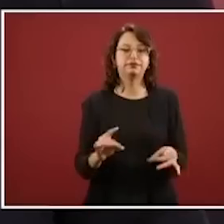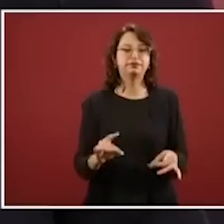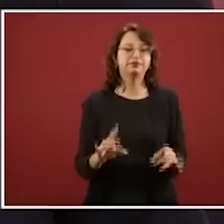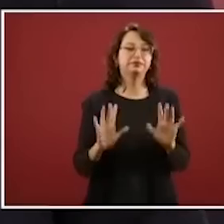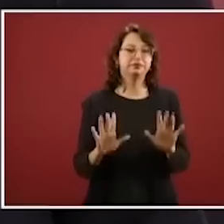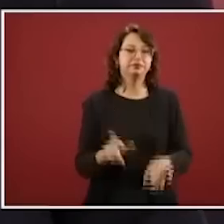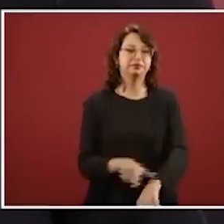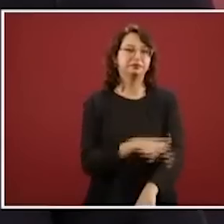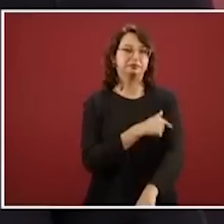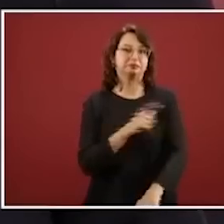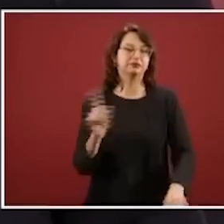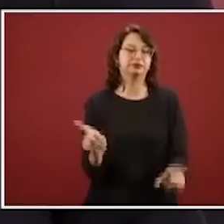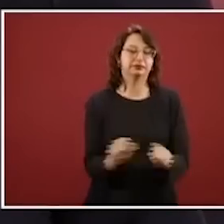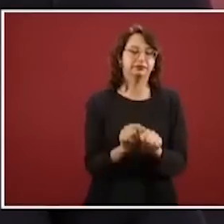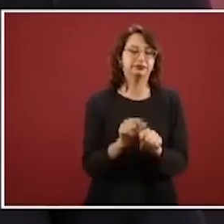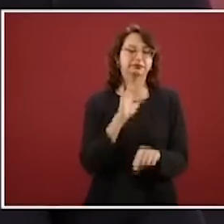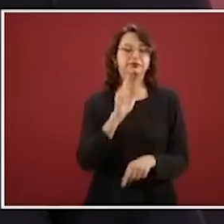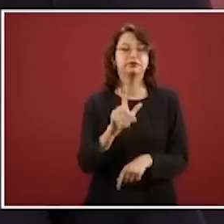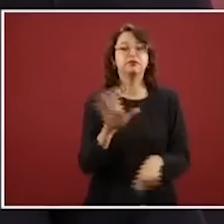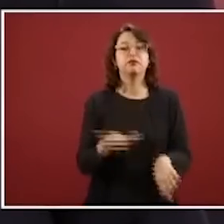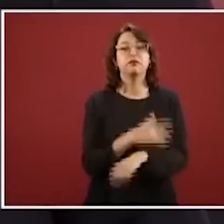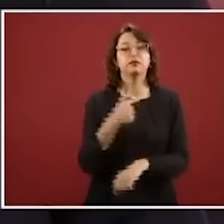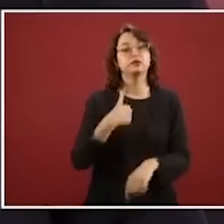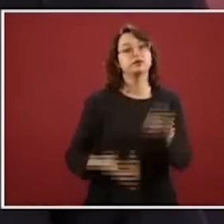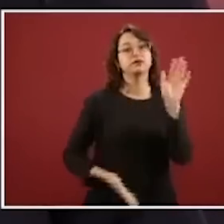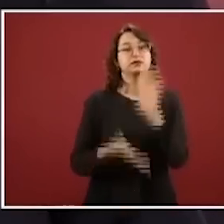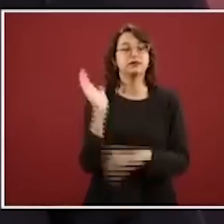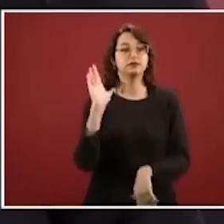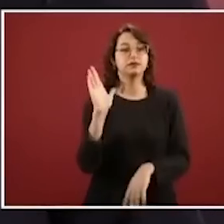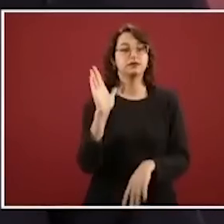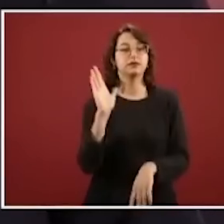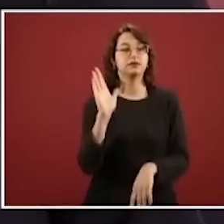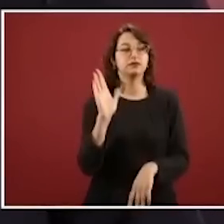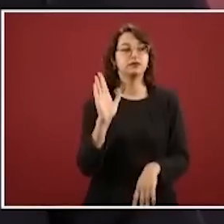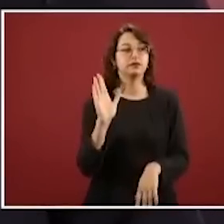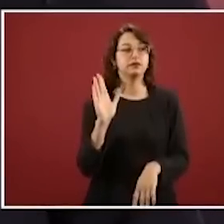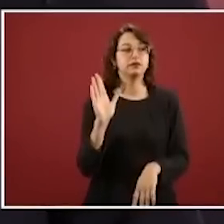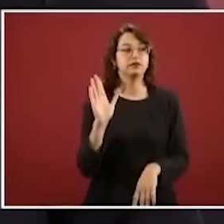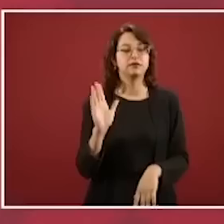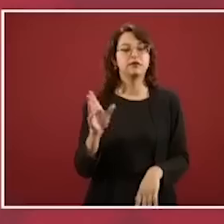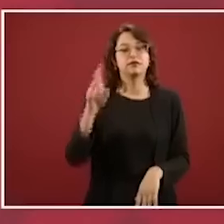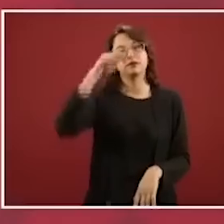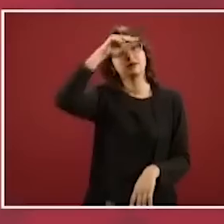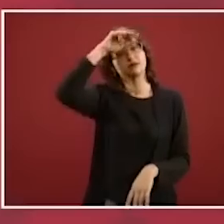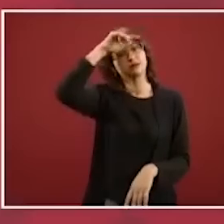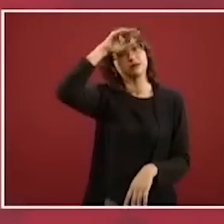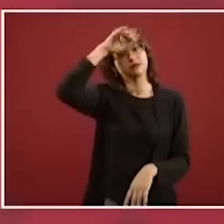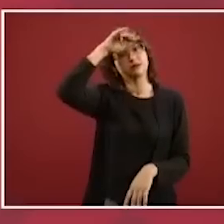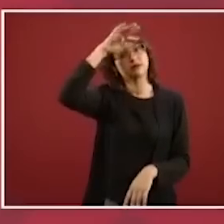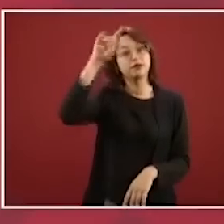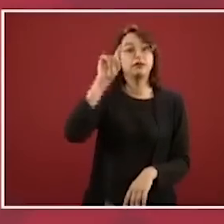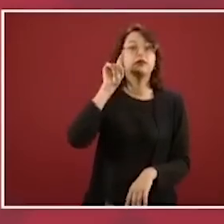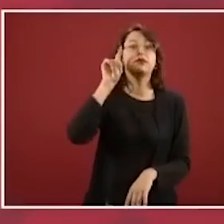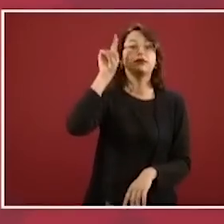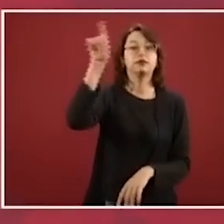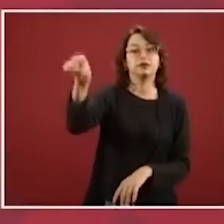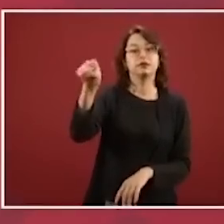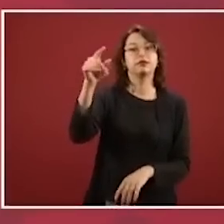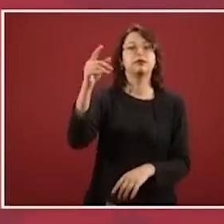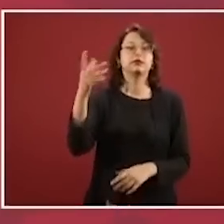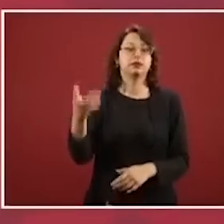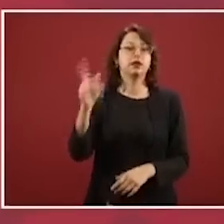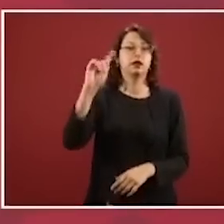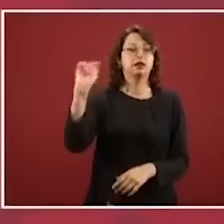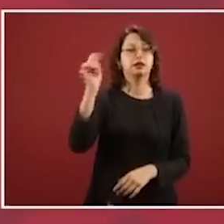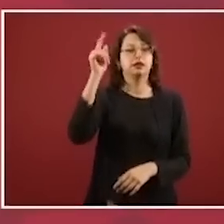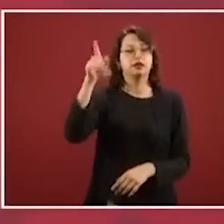adecuado, porque yo tengo que salir a Monterrey, hay un evento en el